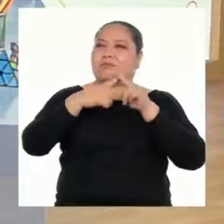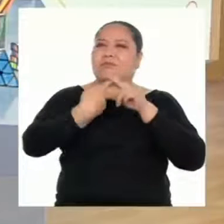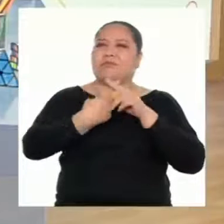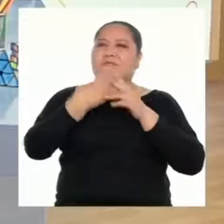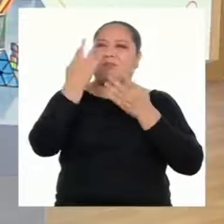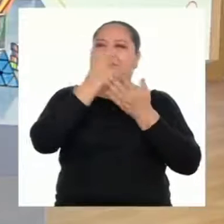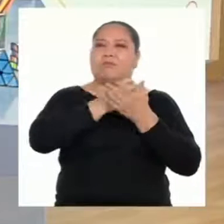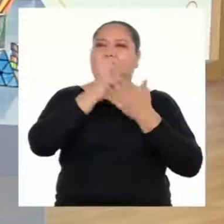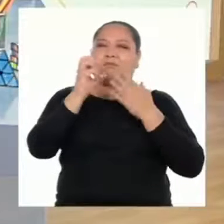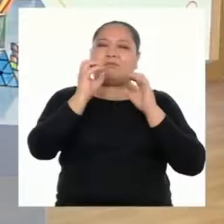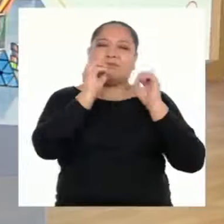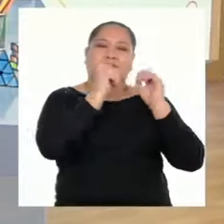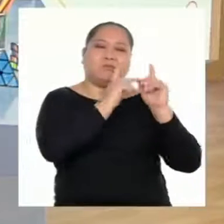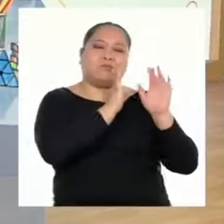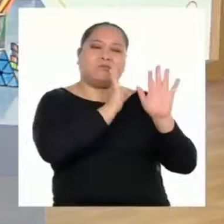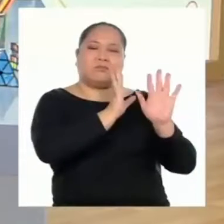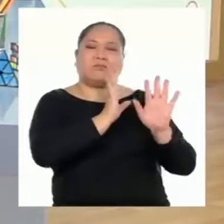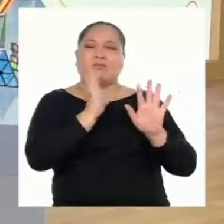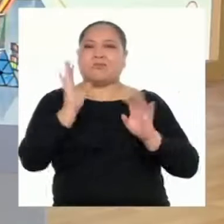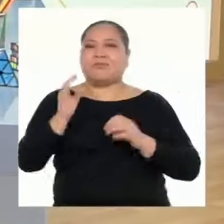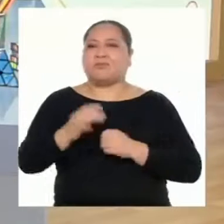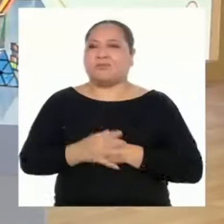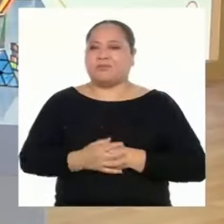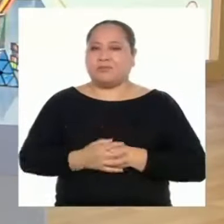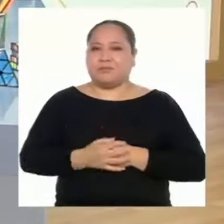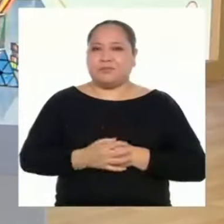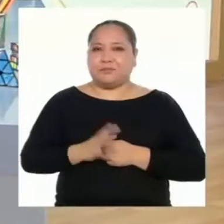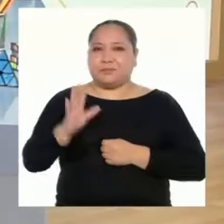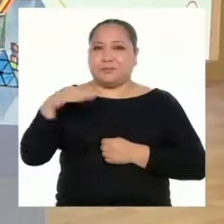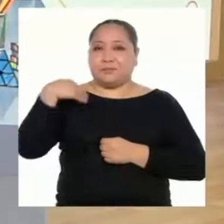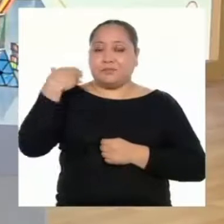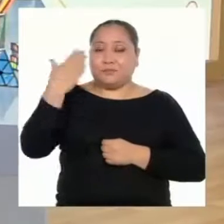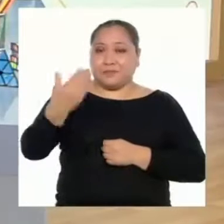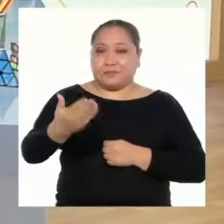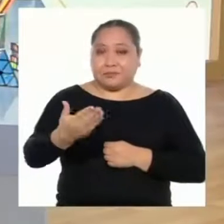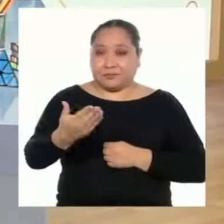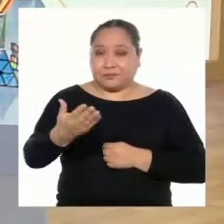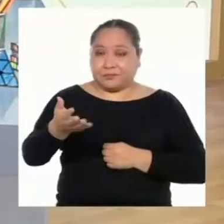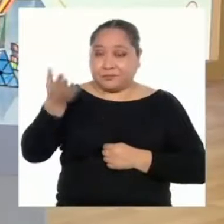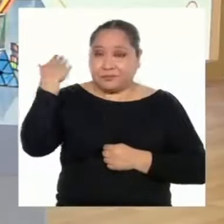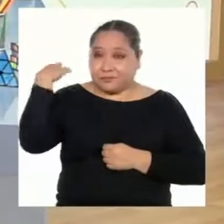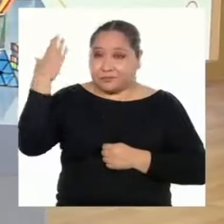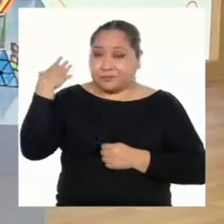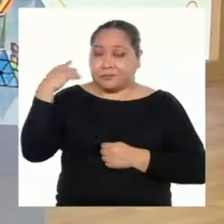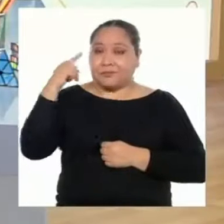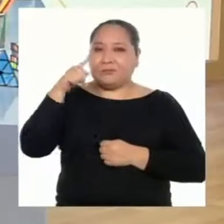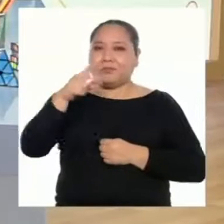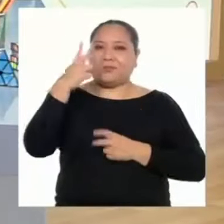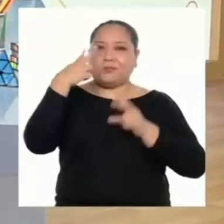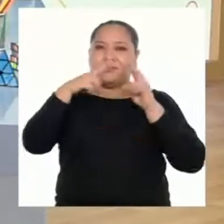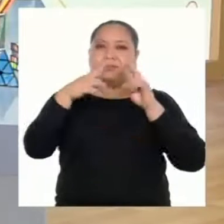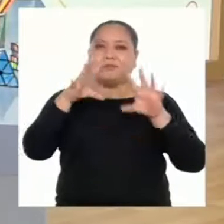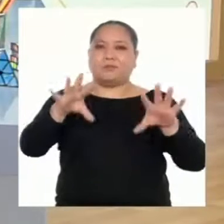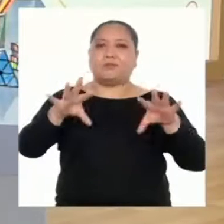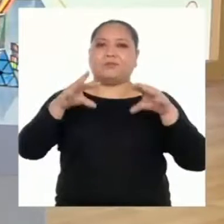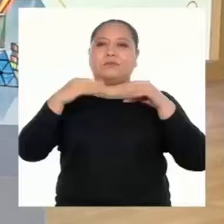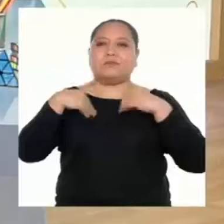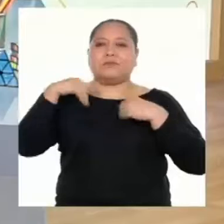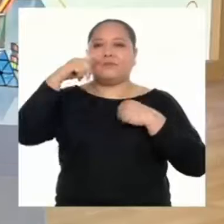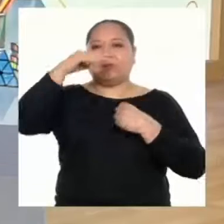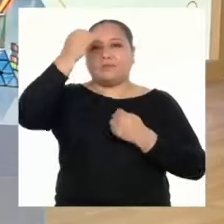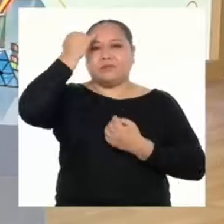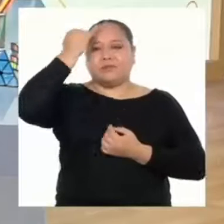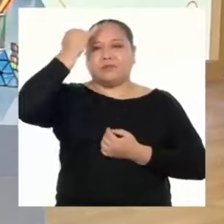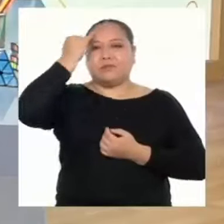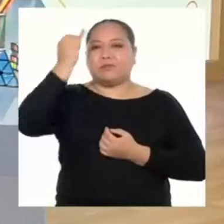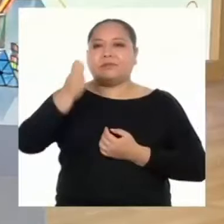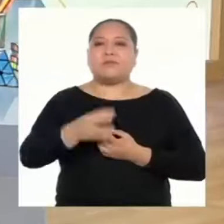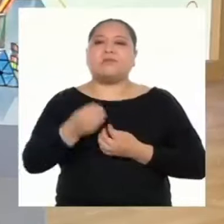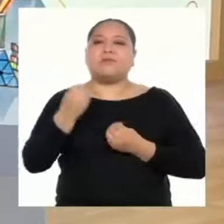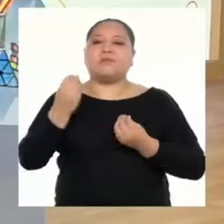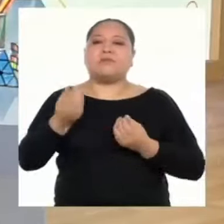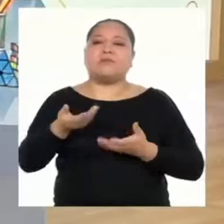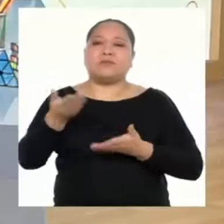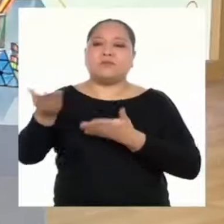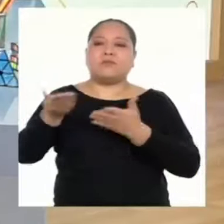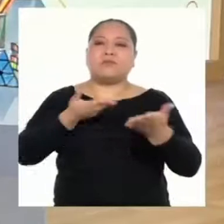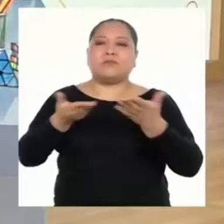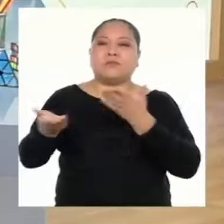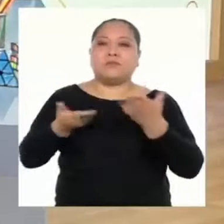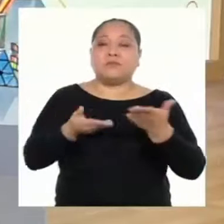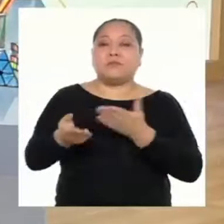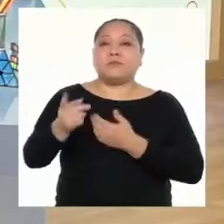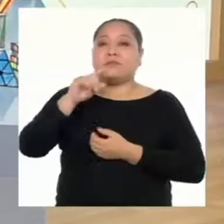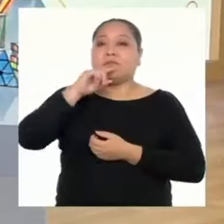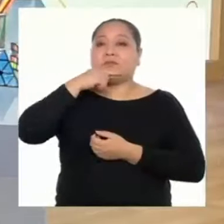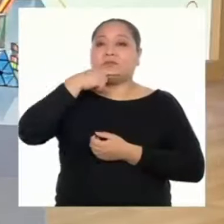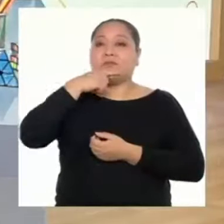programa. Muy bien. La vez pasada quedamos en que se debía asumir una postura respecto al trato que recibieron